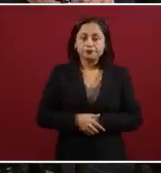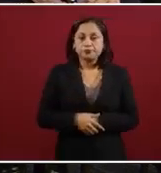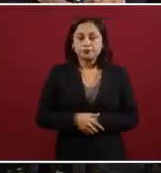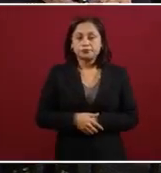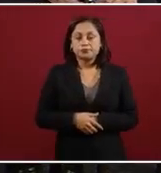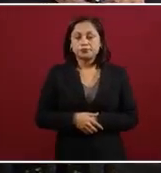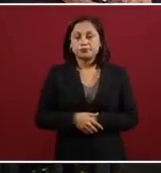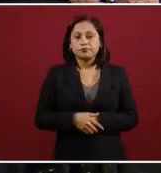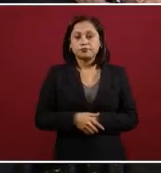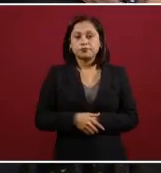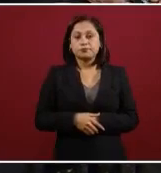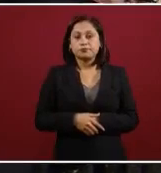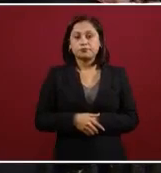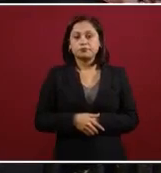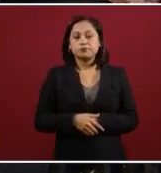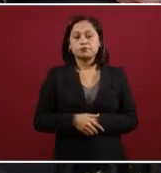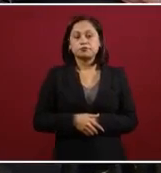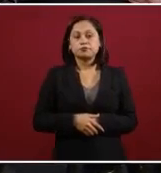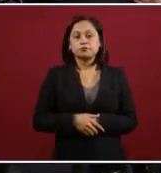Acerca de lo que